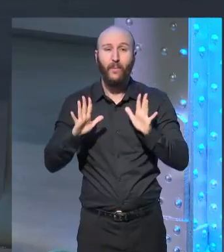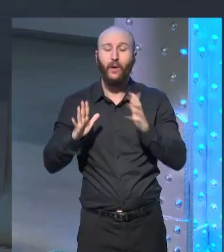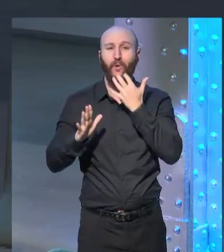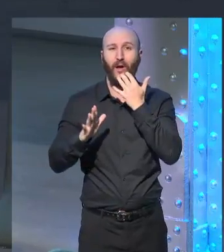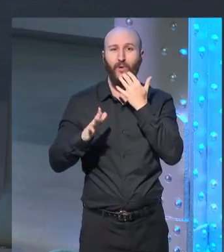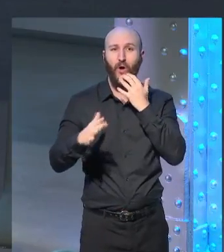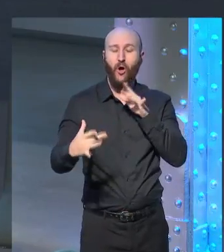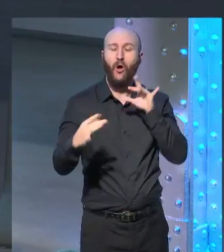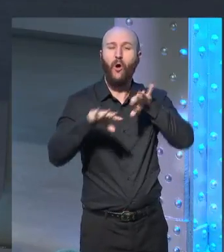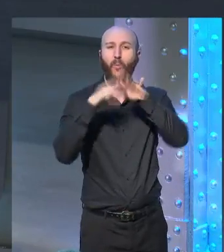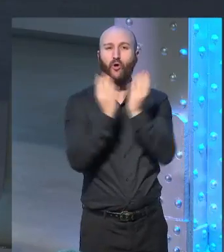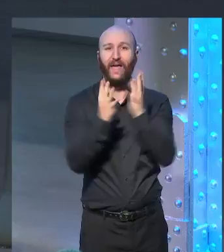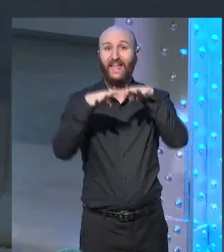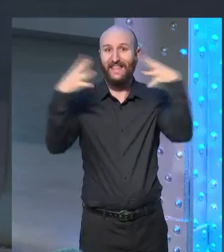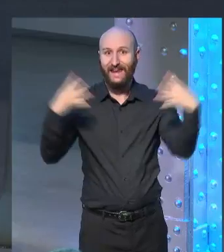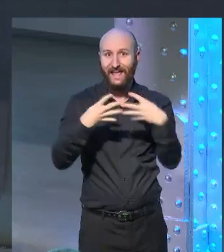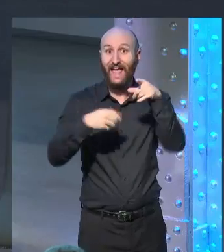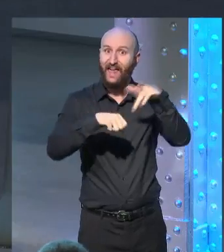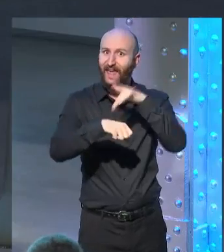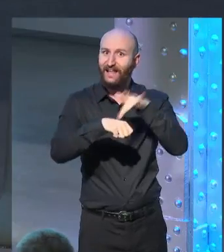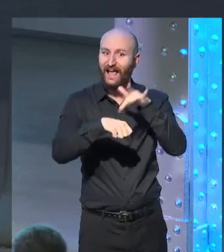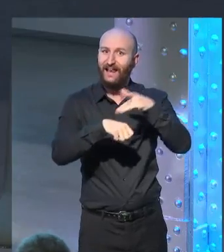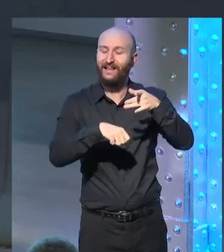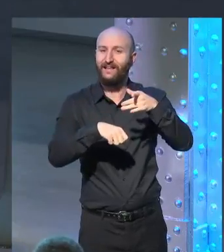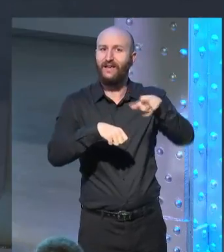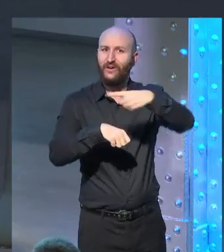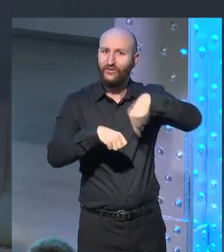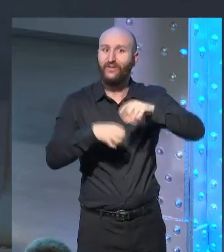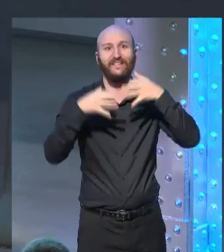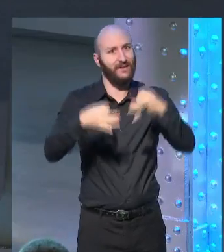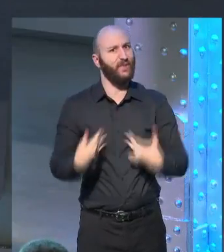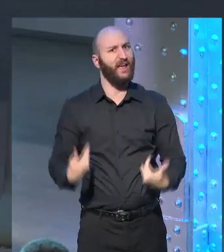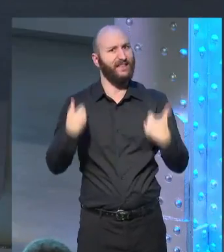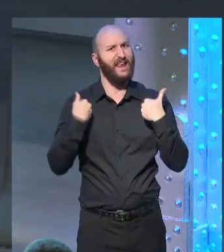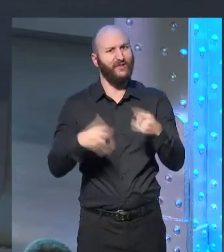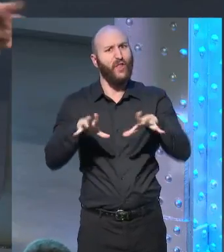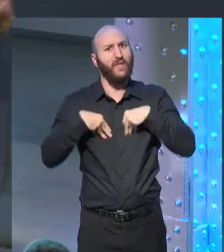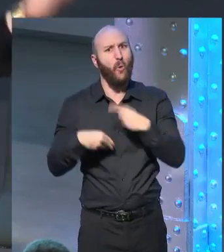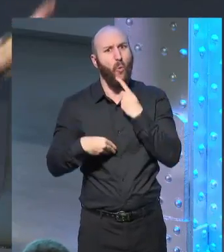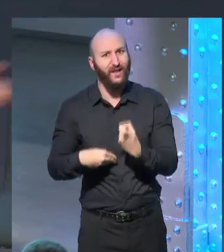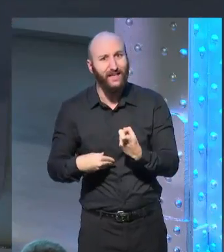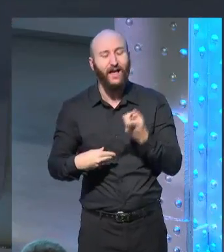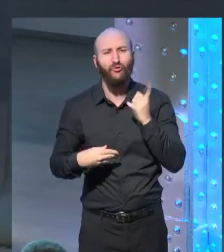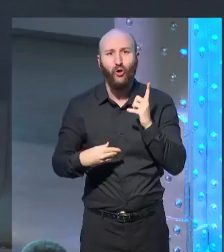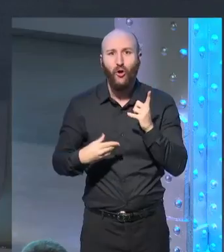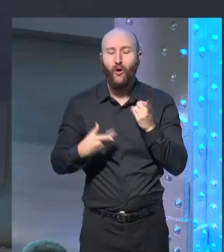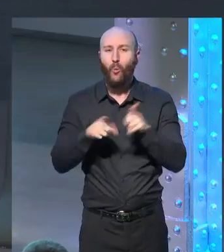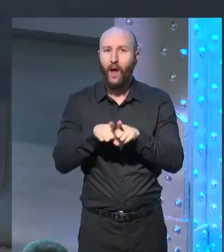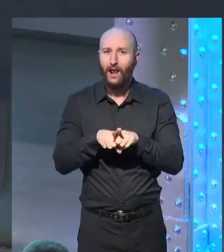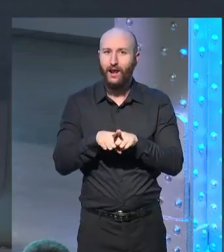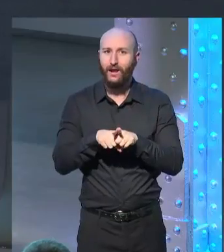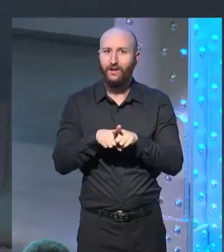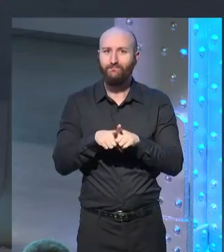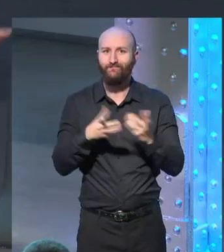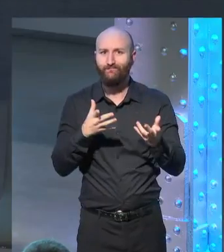mundo conectado, en el mundo digital, nosotros también tenemos responsabilidad sobre lo que hacemos. No vale con siempre considerar